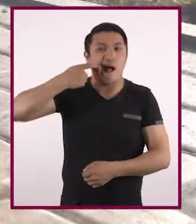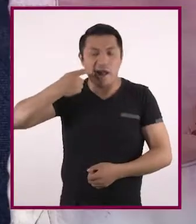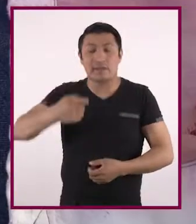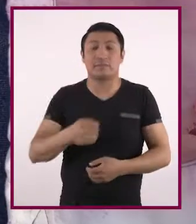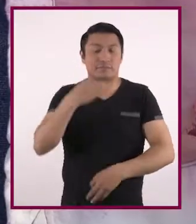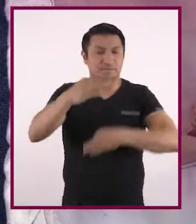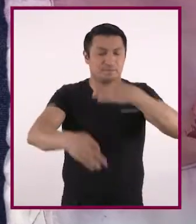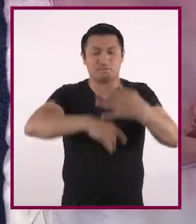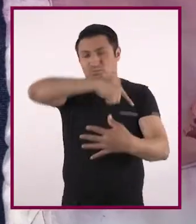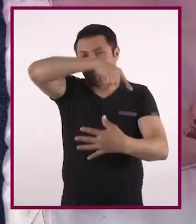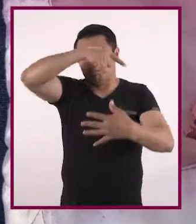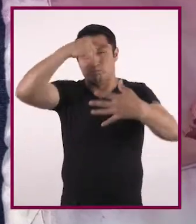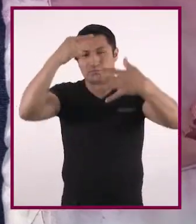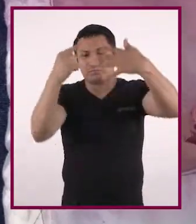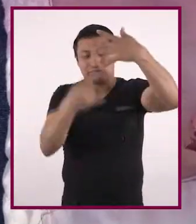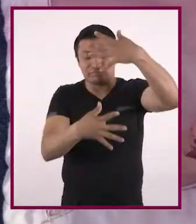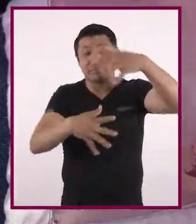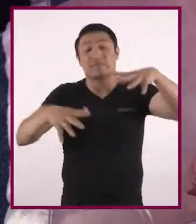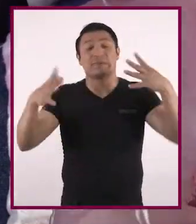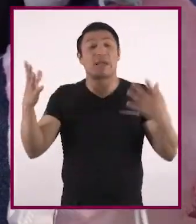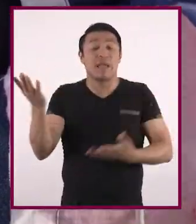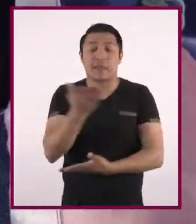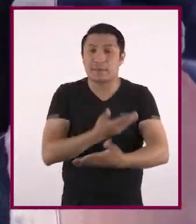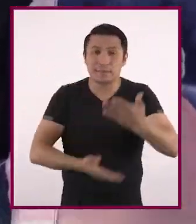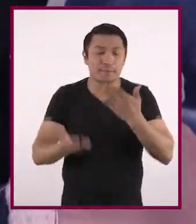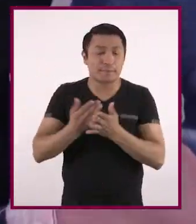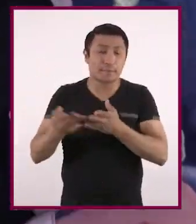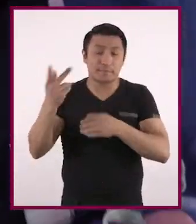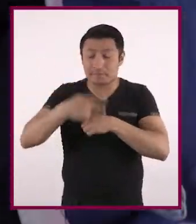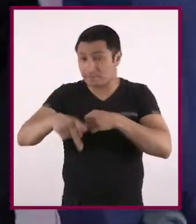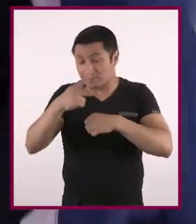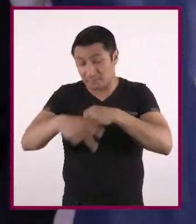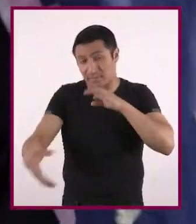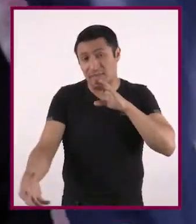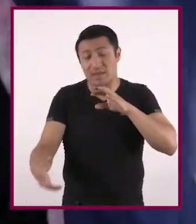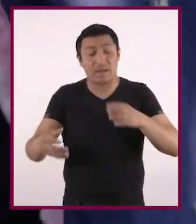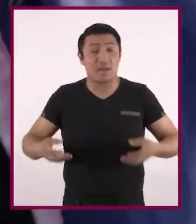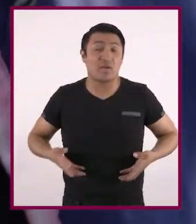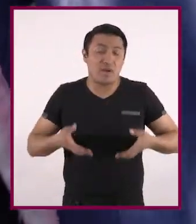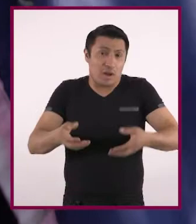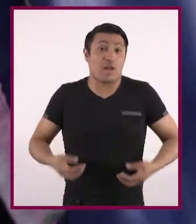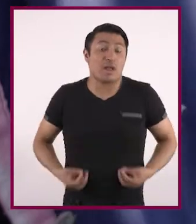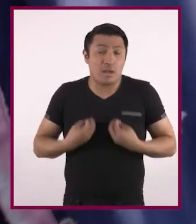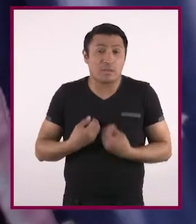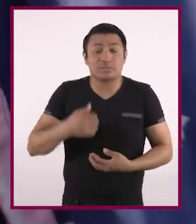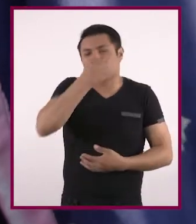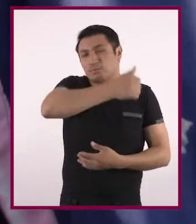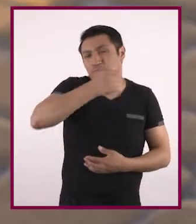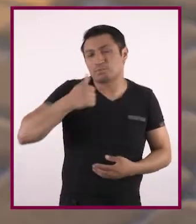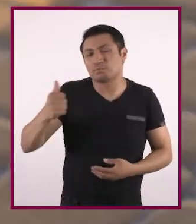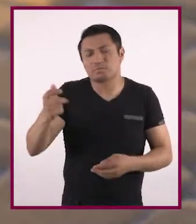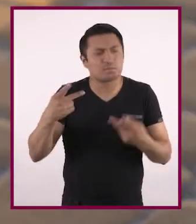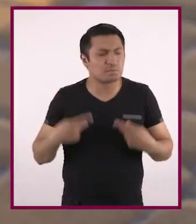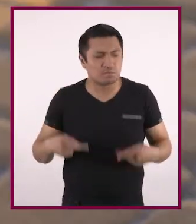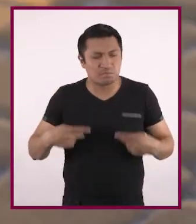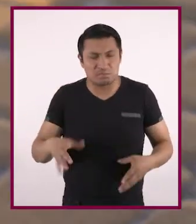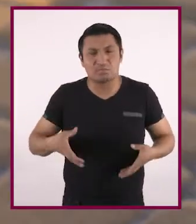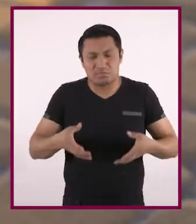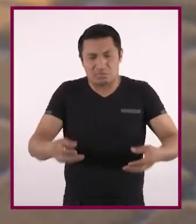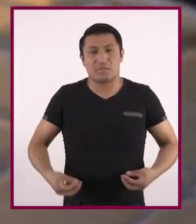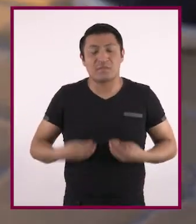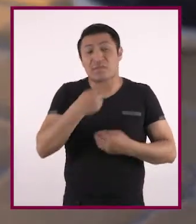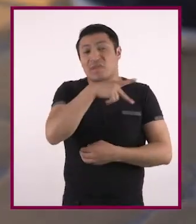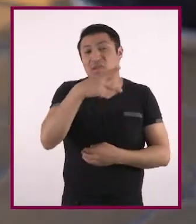Toda esta diversidad de personas comparte el riesgo de vivir en las calles. Aunque cada persona en situación de calle tiene su